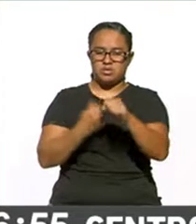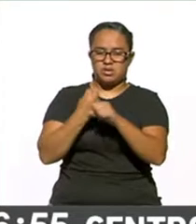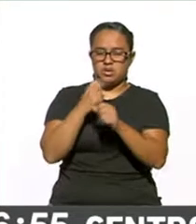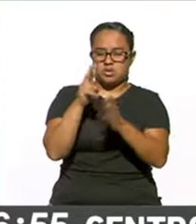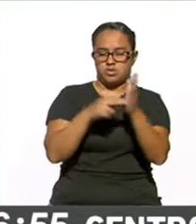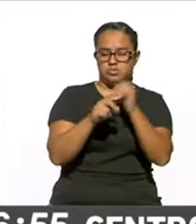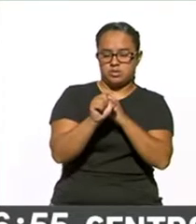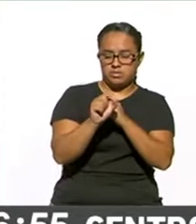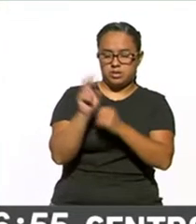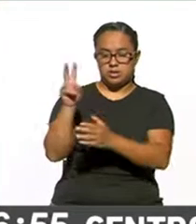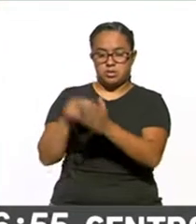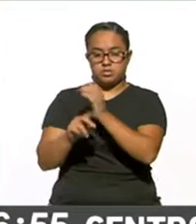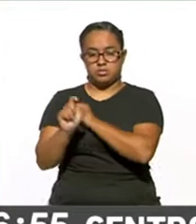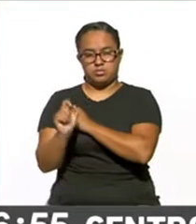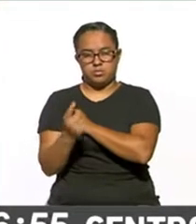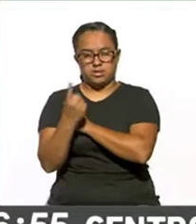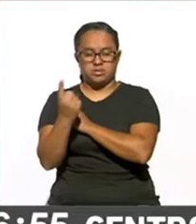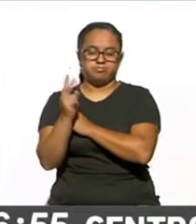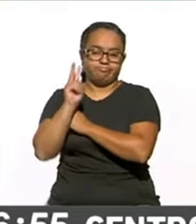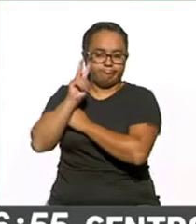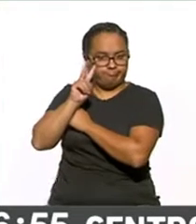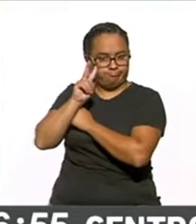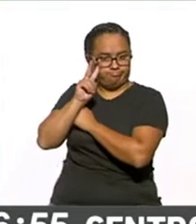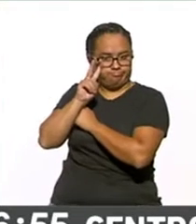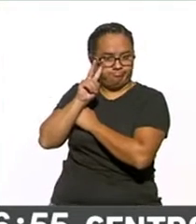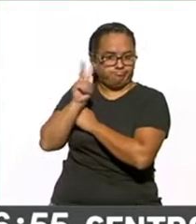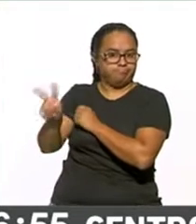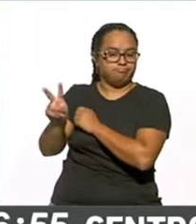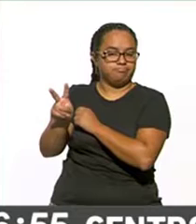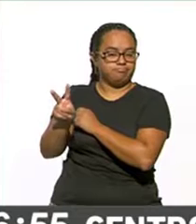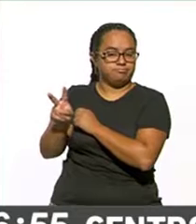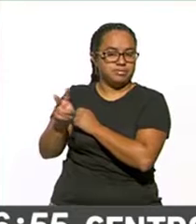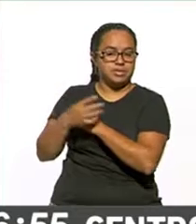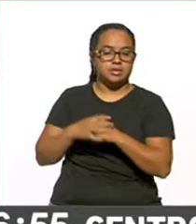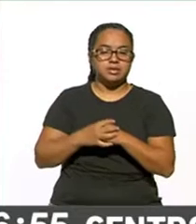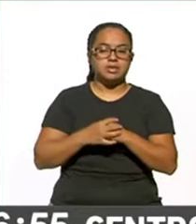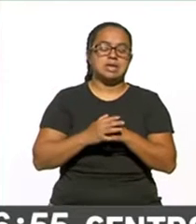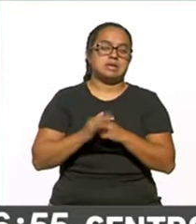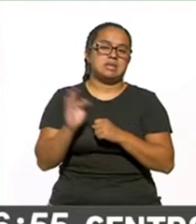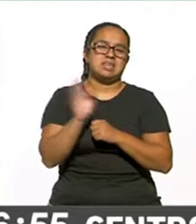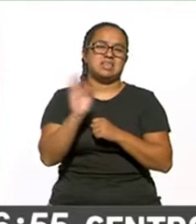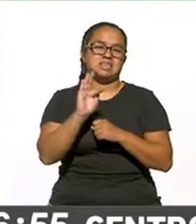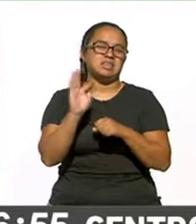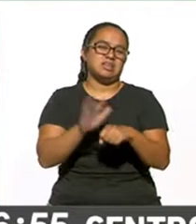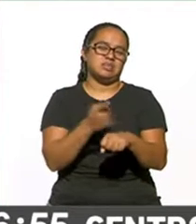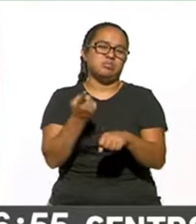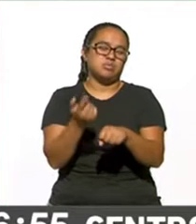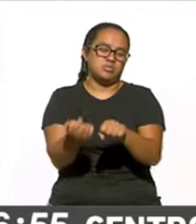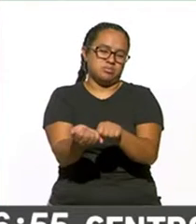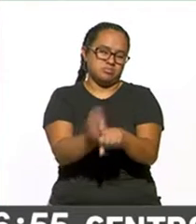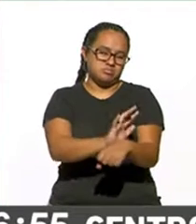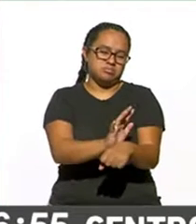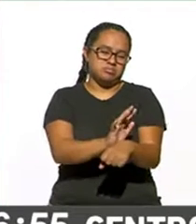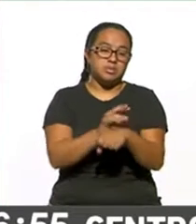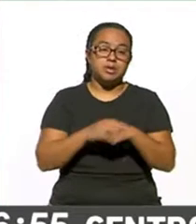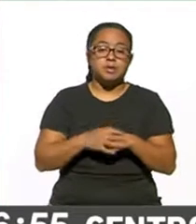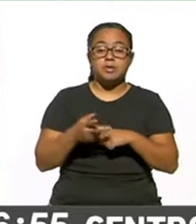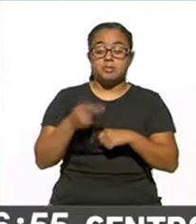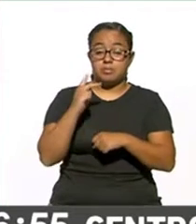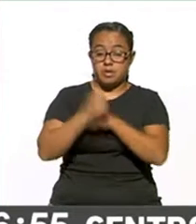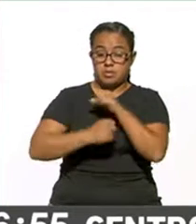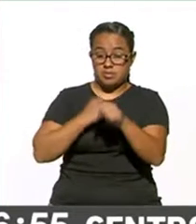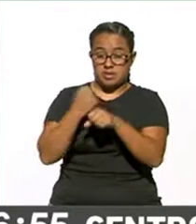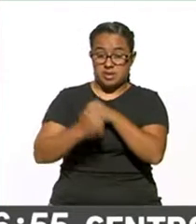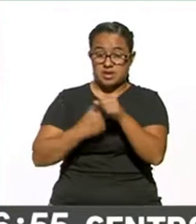en el 21, es más que evidente que muy probablemente tuvo que ver con la pandemia, pero incluso en años antes,